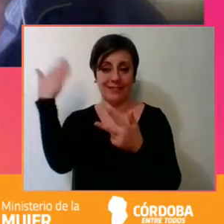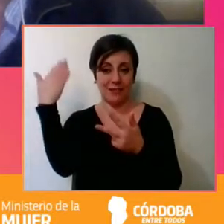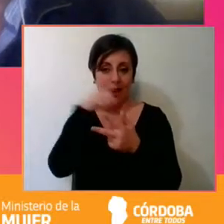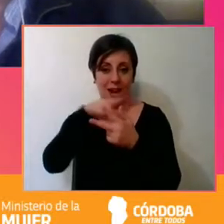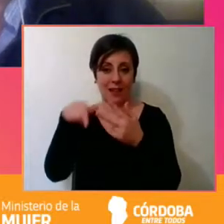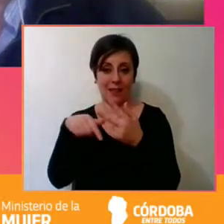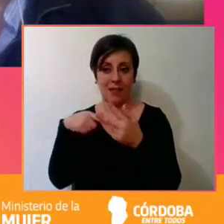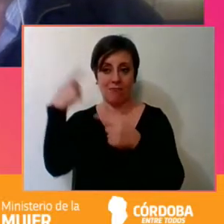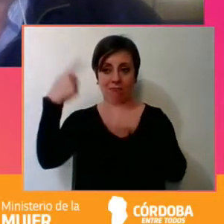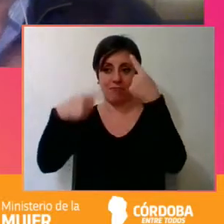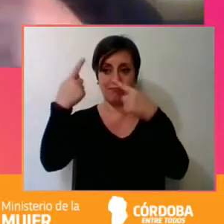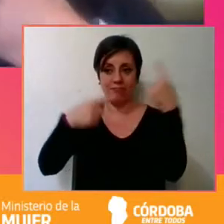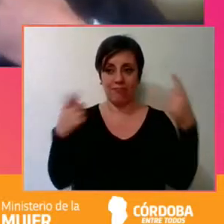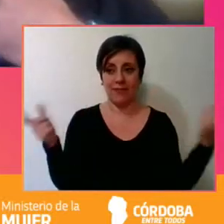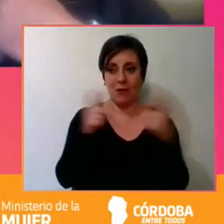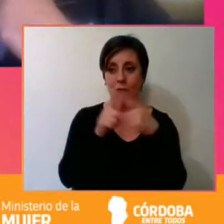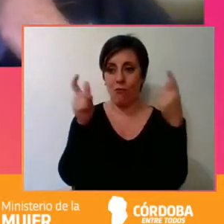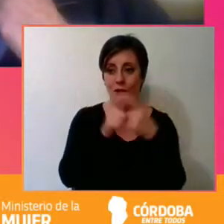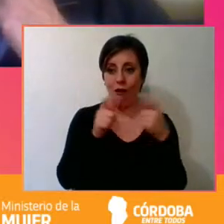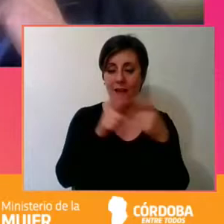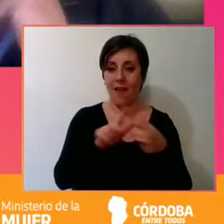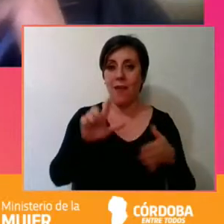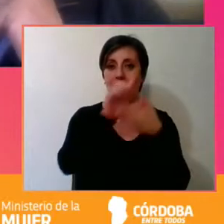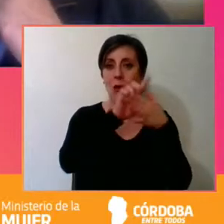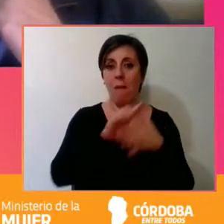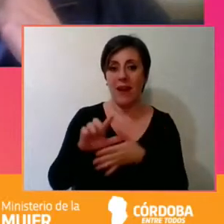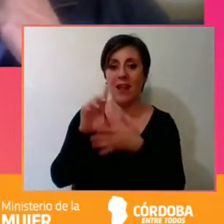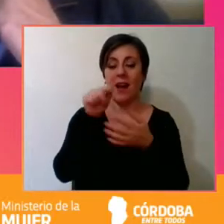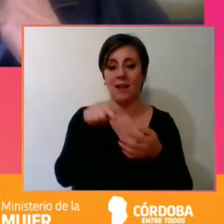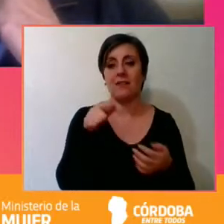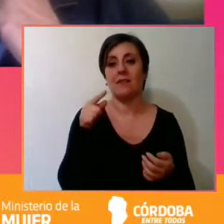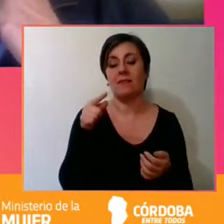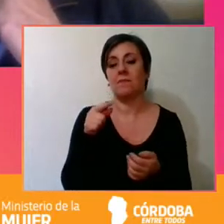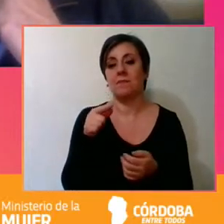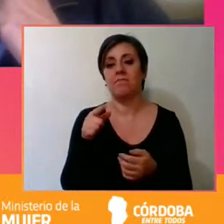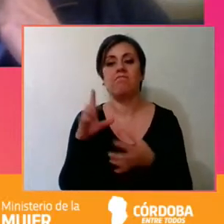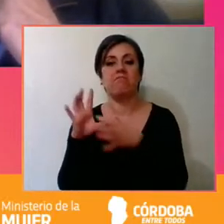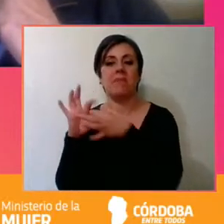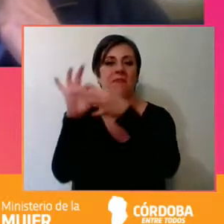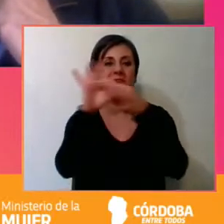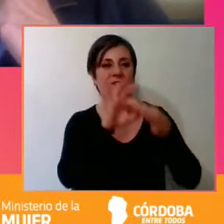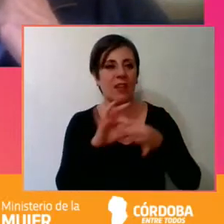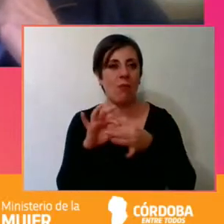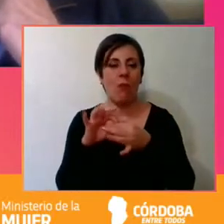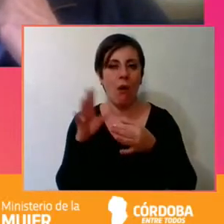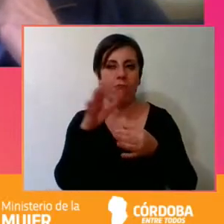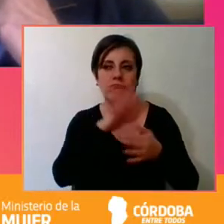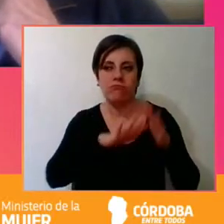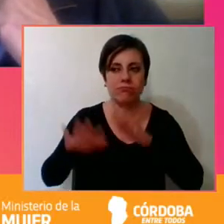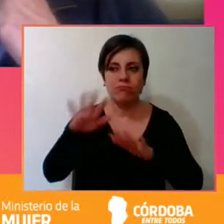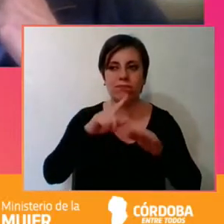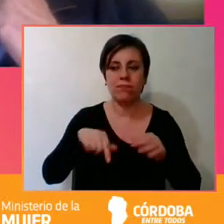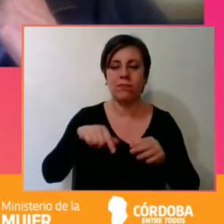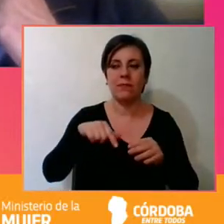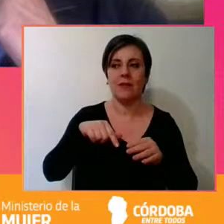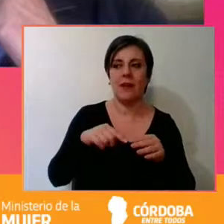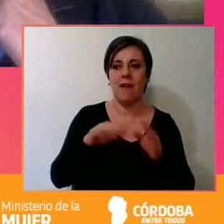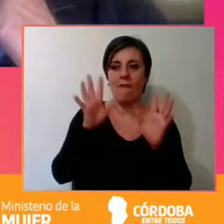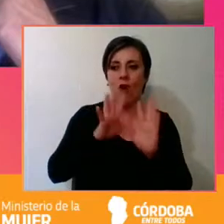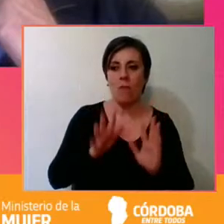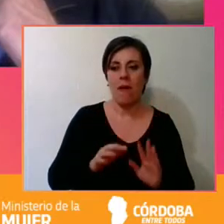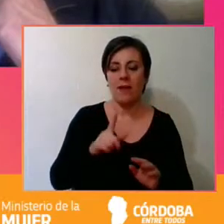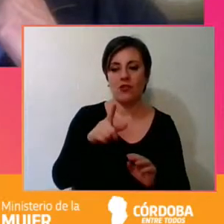cumbres iberoamericanas y ese vínculo nos ha permitido hacer un espacio de formación en Córdoba con ese